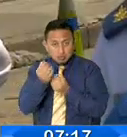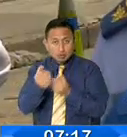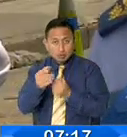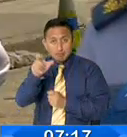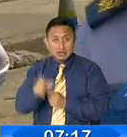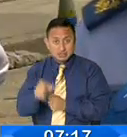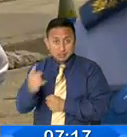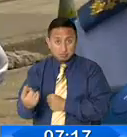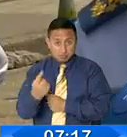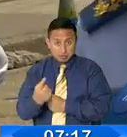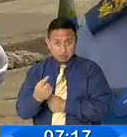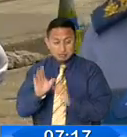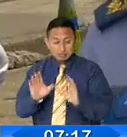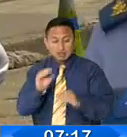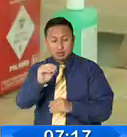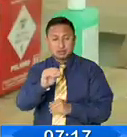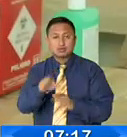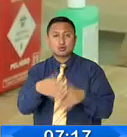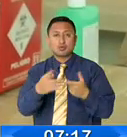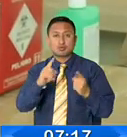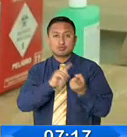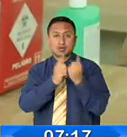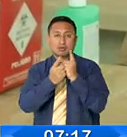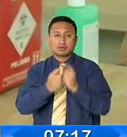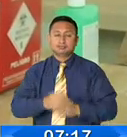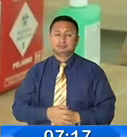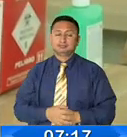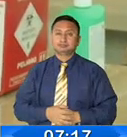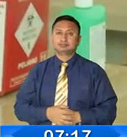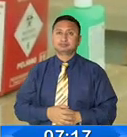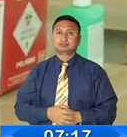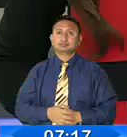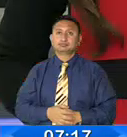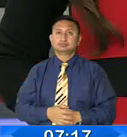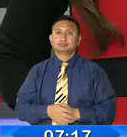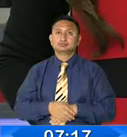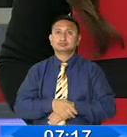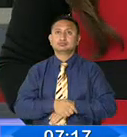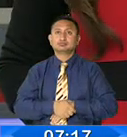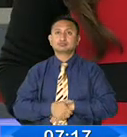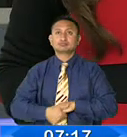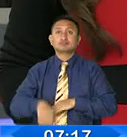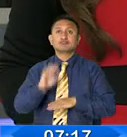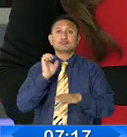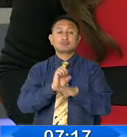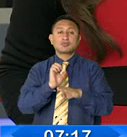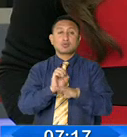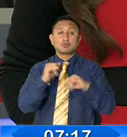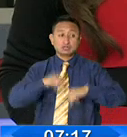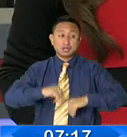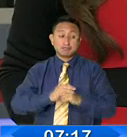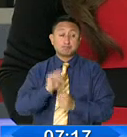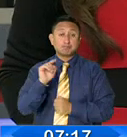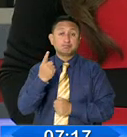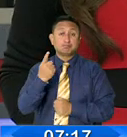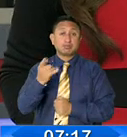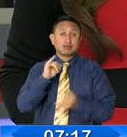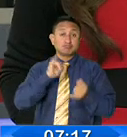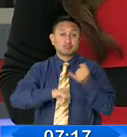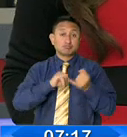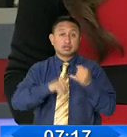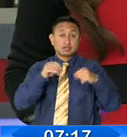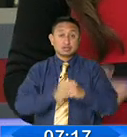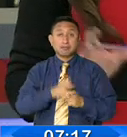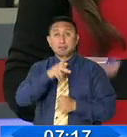quieran circular qué vías deben de tomar. Informó Roselena Vascones. Y Ecuador reporta el primer caso de la variante brasileña P1.